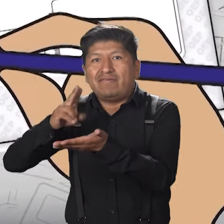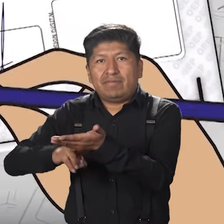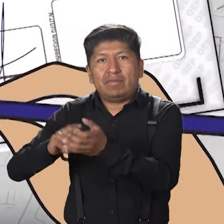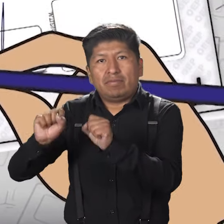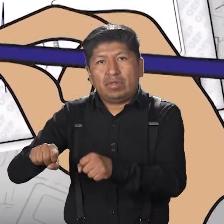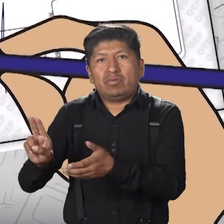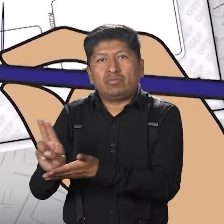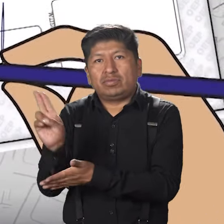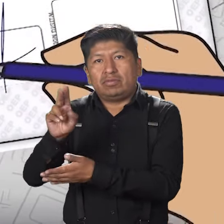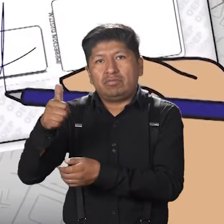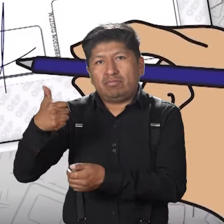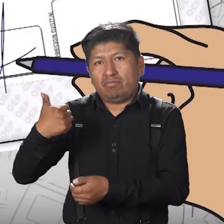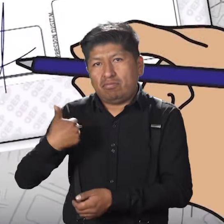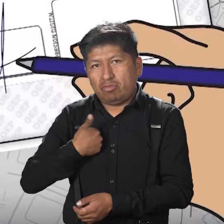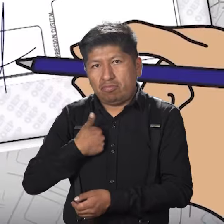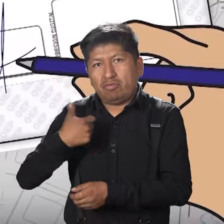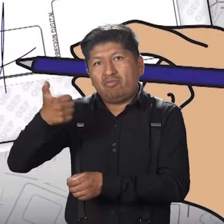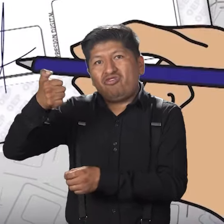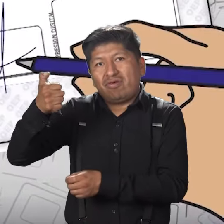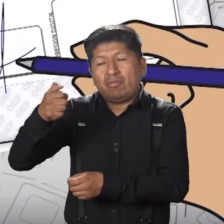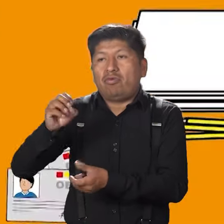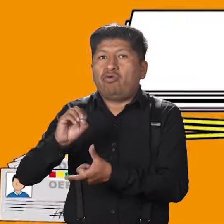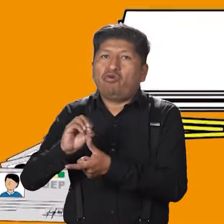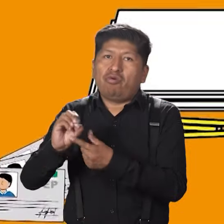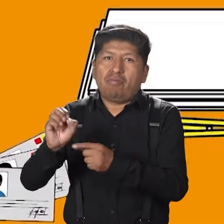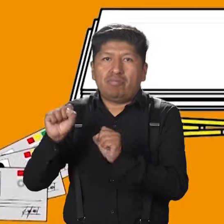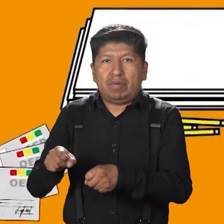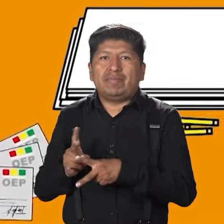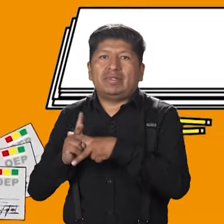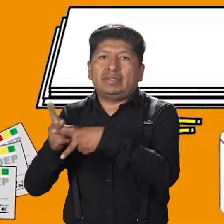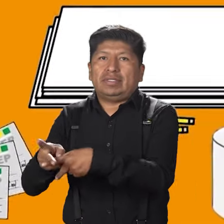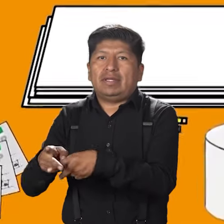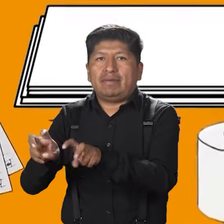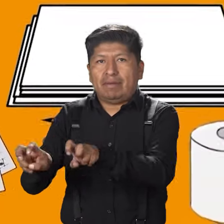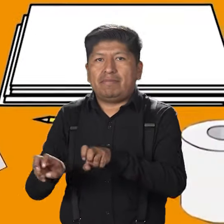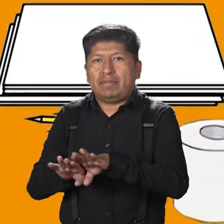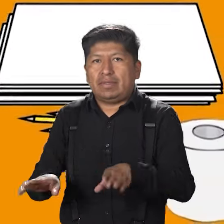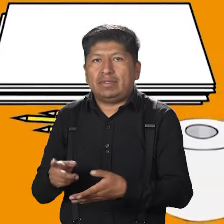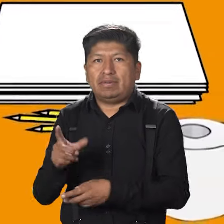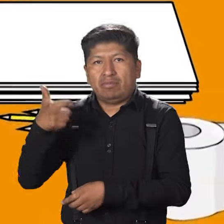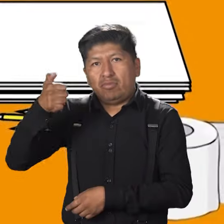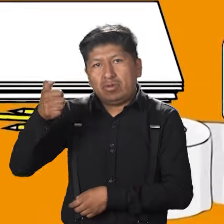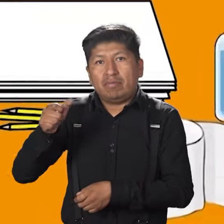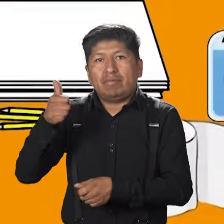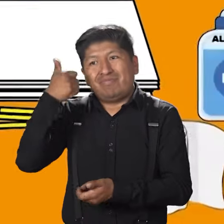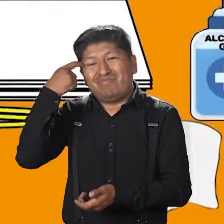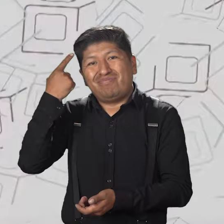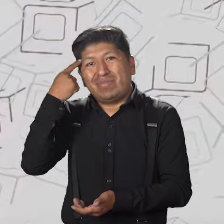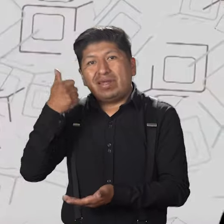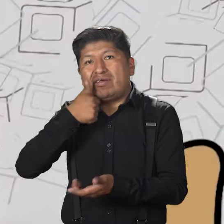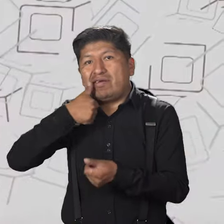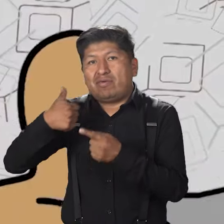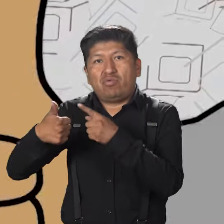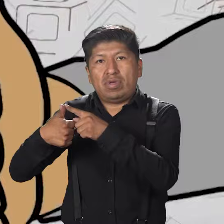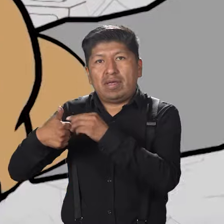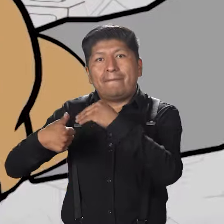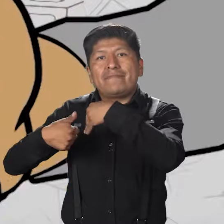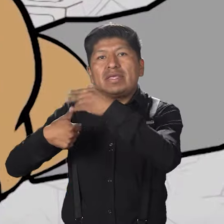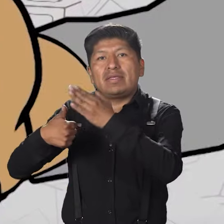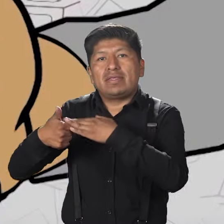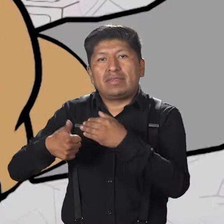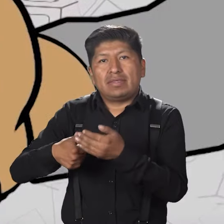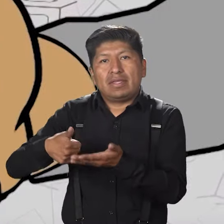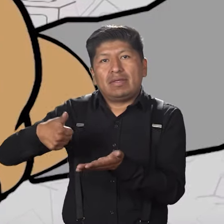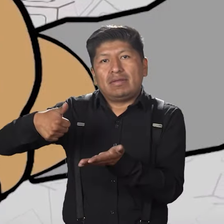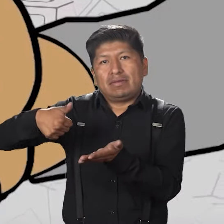habilitados. Para la firma podrá utilizar su propio bolígrafo o el que se le facilite en la mesa de sufragio. Para la huella dactilar